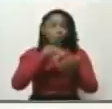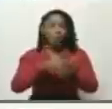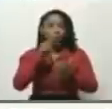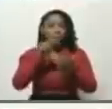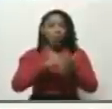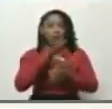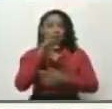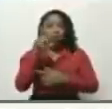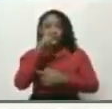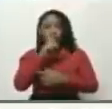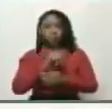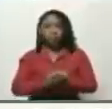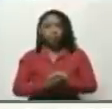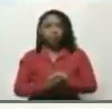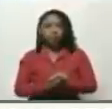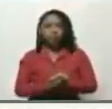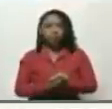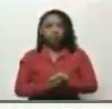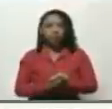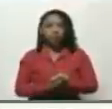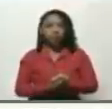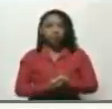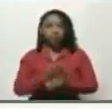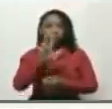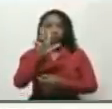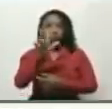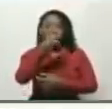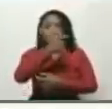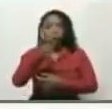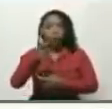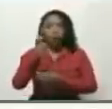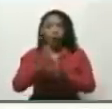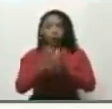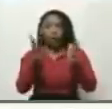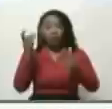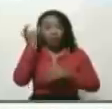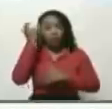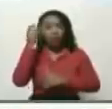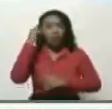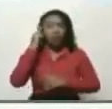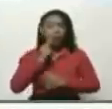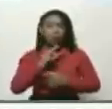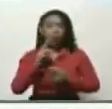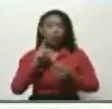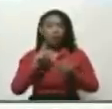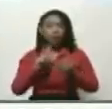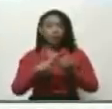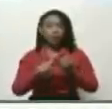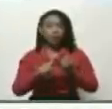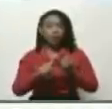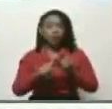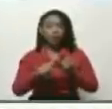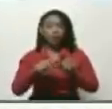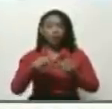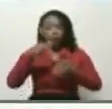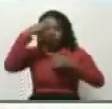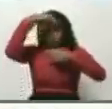años. Así estos tres gigantes, Simón Bolívar, Ernesto Che